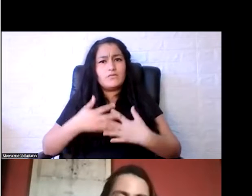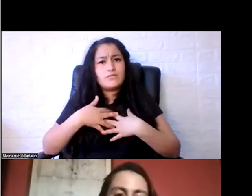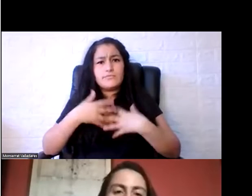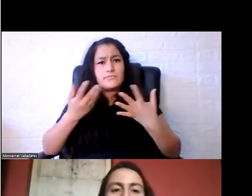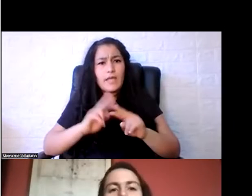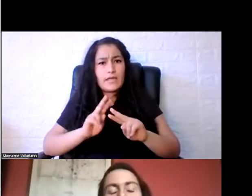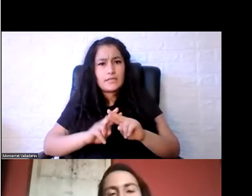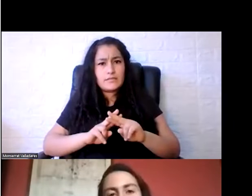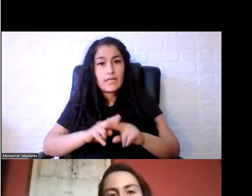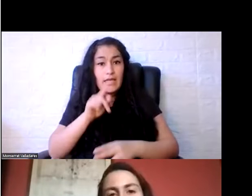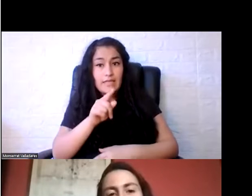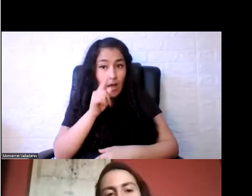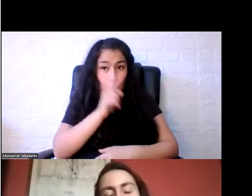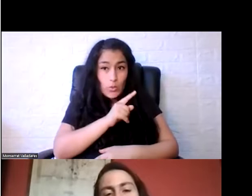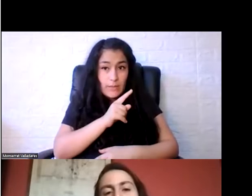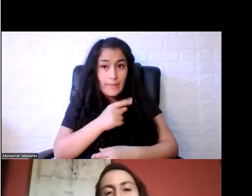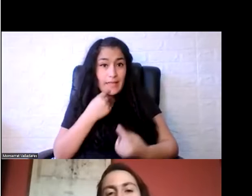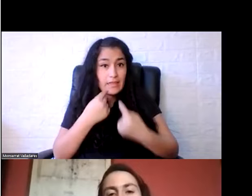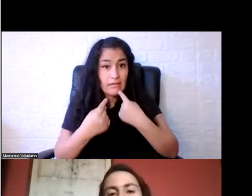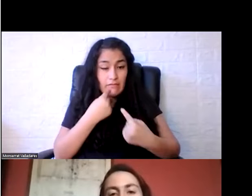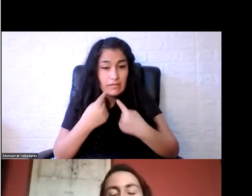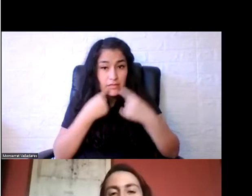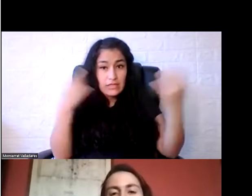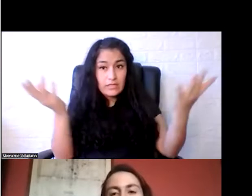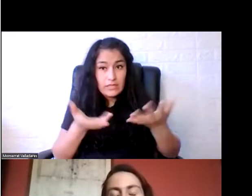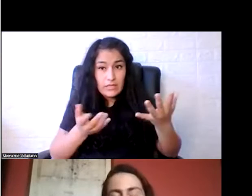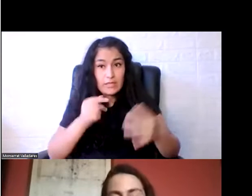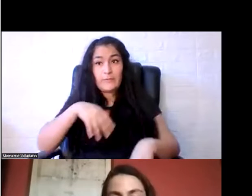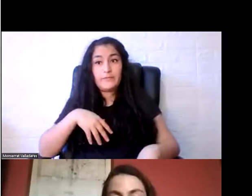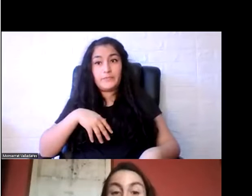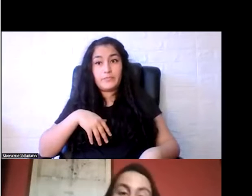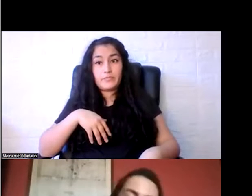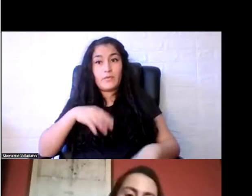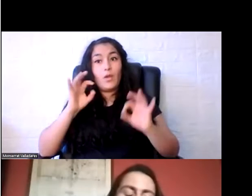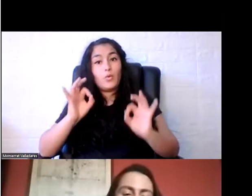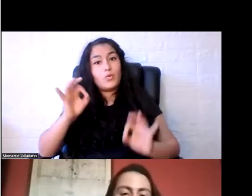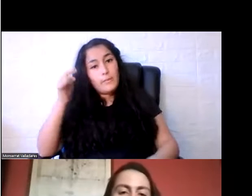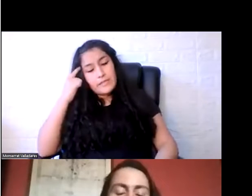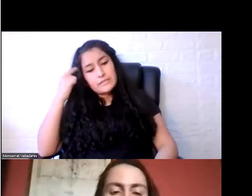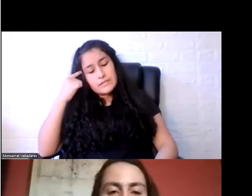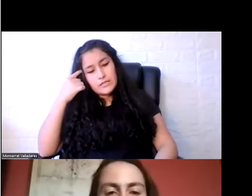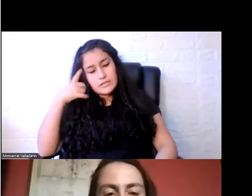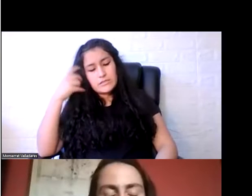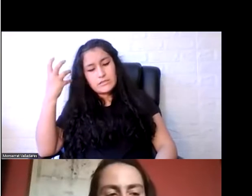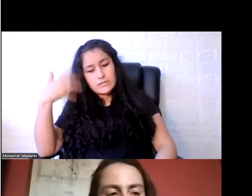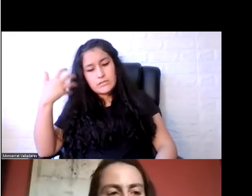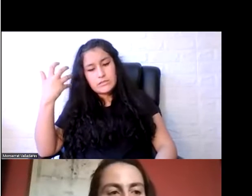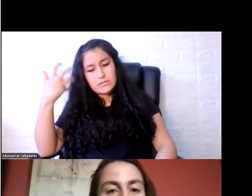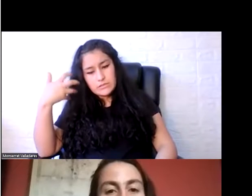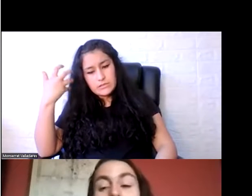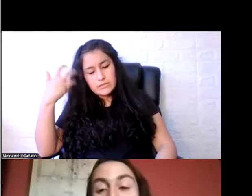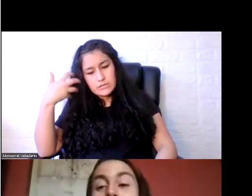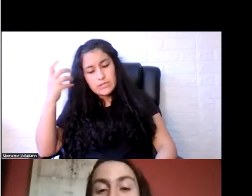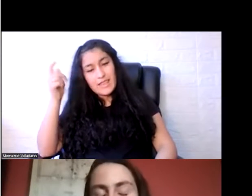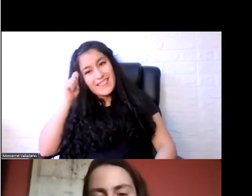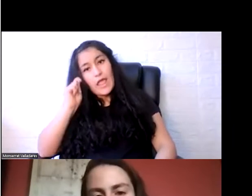esta última entrevista con algunos extractos con una reflexión más teórica que he estado llevando a cabo en